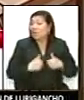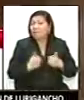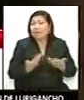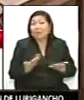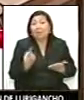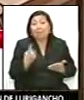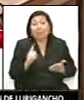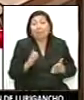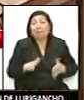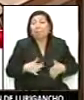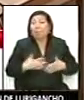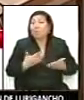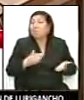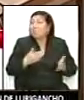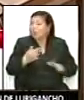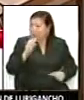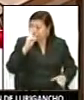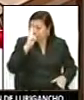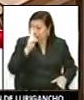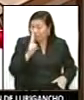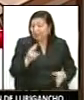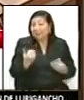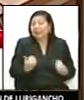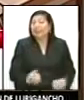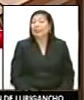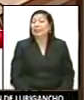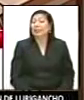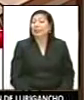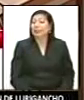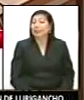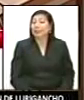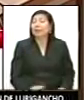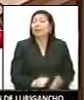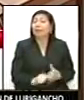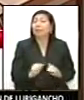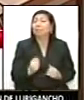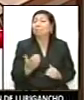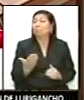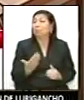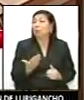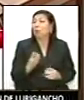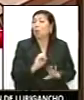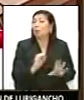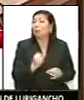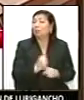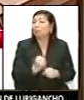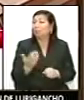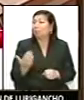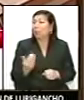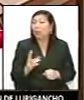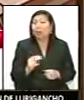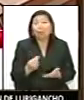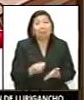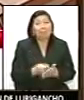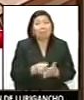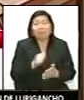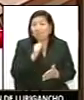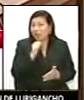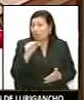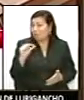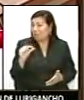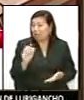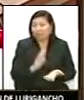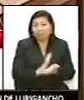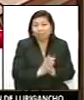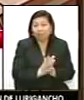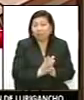para poder morir dignamente, porque lo que recibían luego de su jubilación realmente no les alcanzaba ni